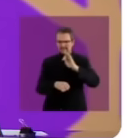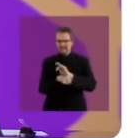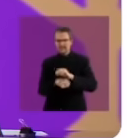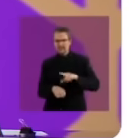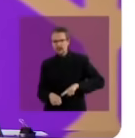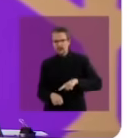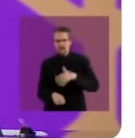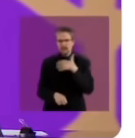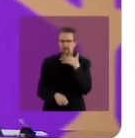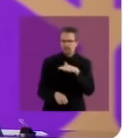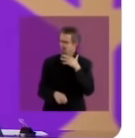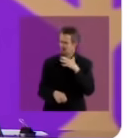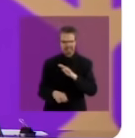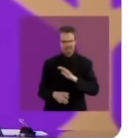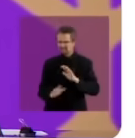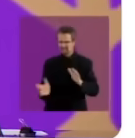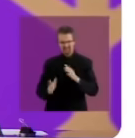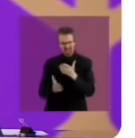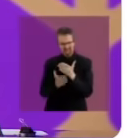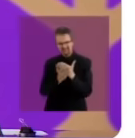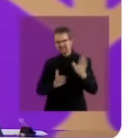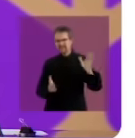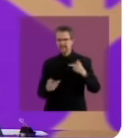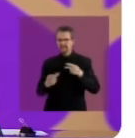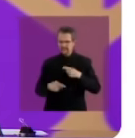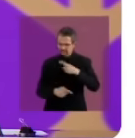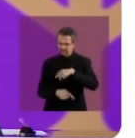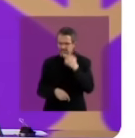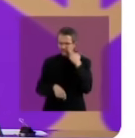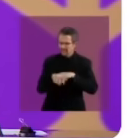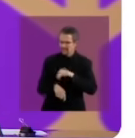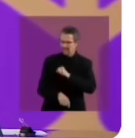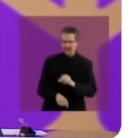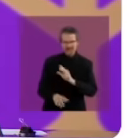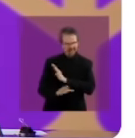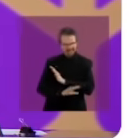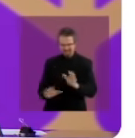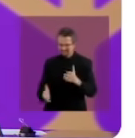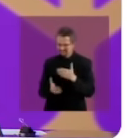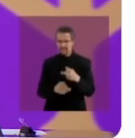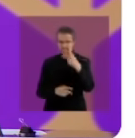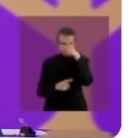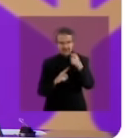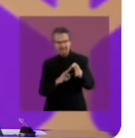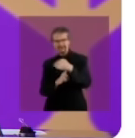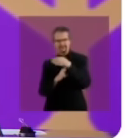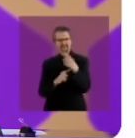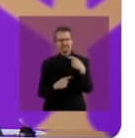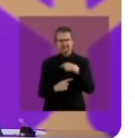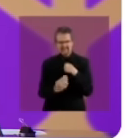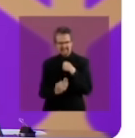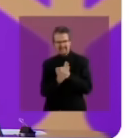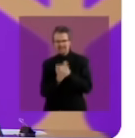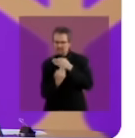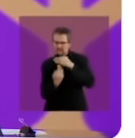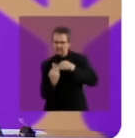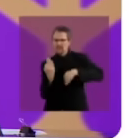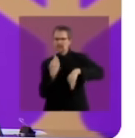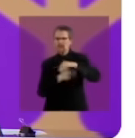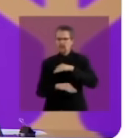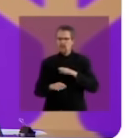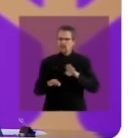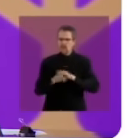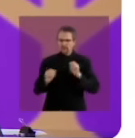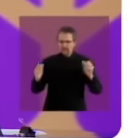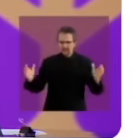la bandera está al revés. La bandera de México, un discurso, nos cobijará a todos. Nos cobijará